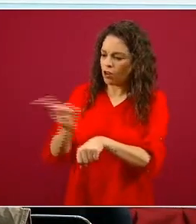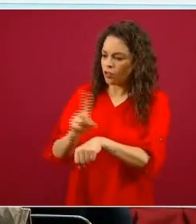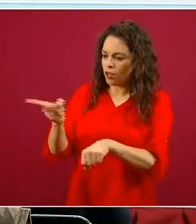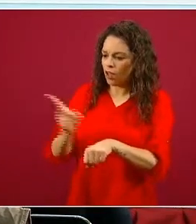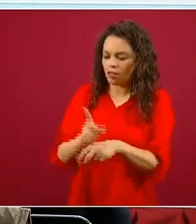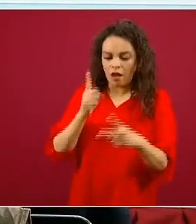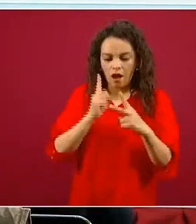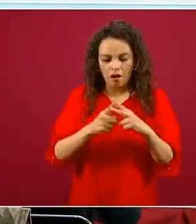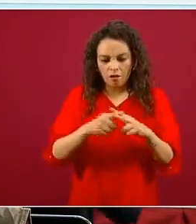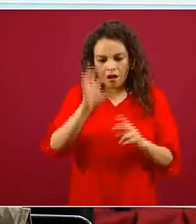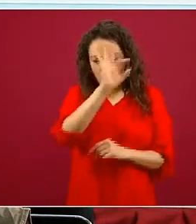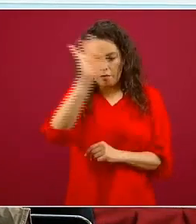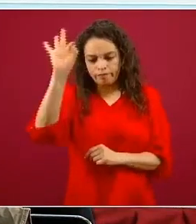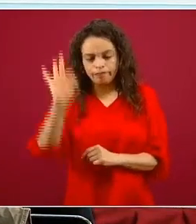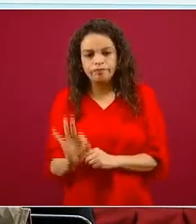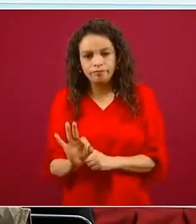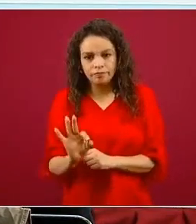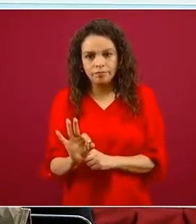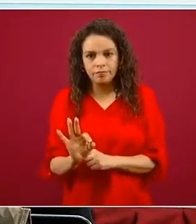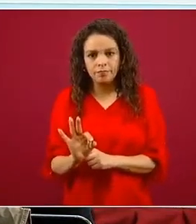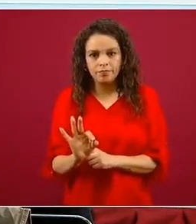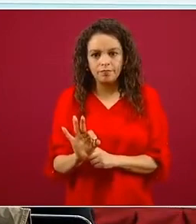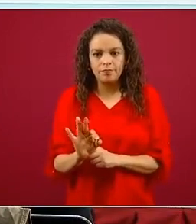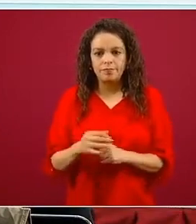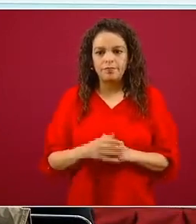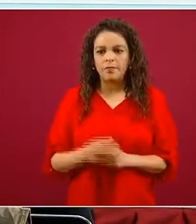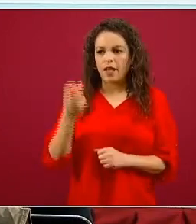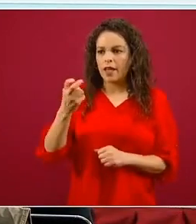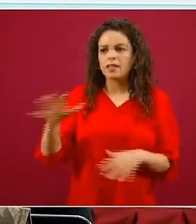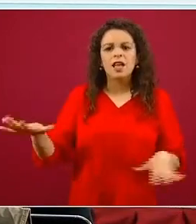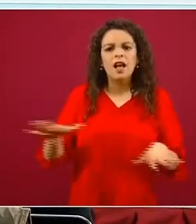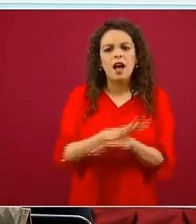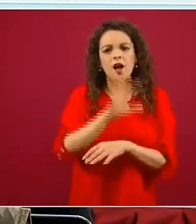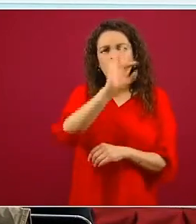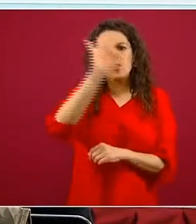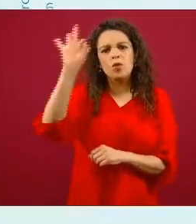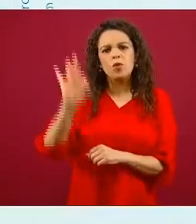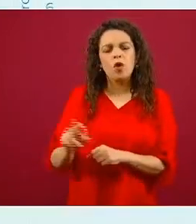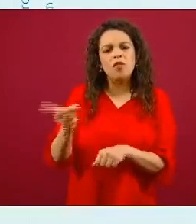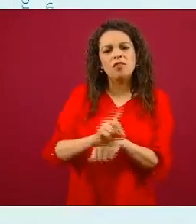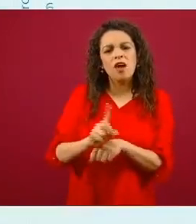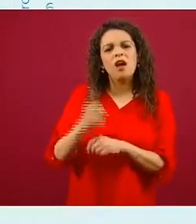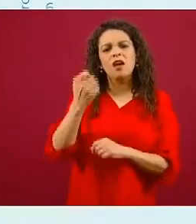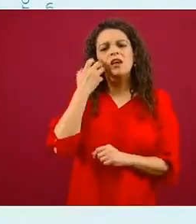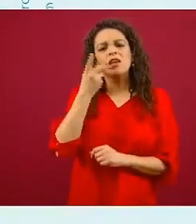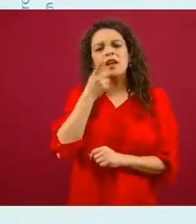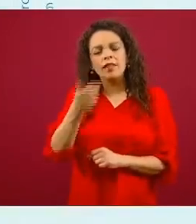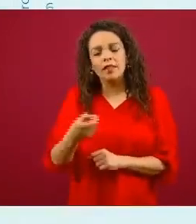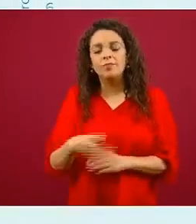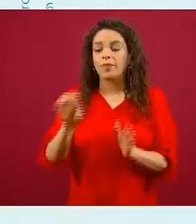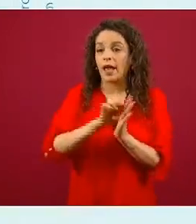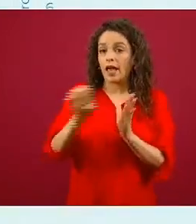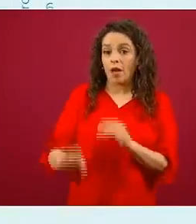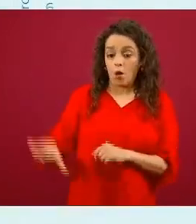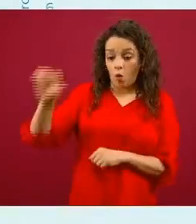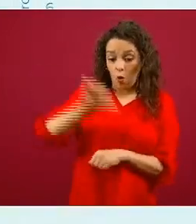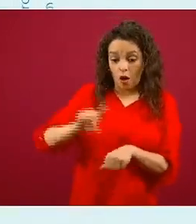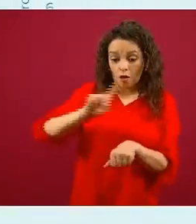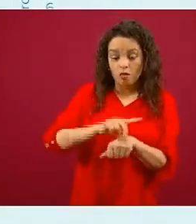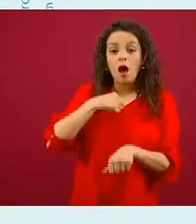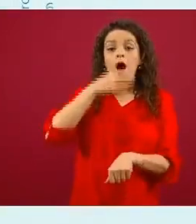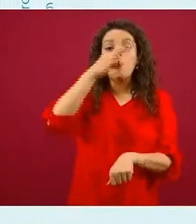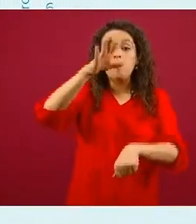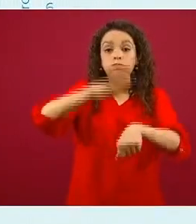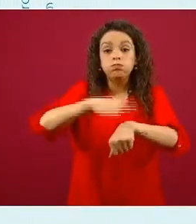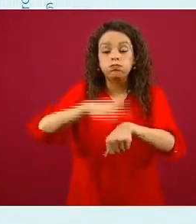también estimados que tenemos acumulados. ¿Qué es el cambio porcentual diario? Si el día de hoy yo confirmo 100